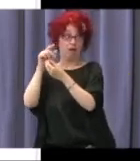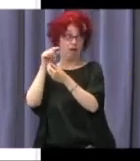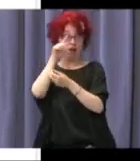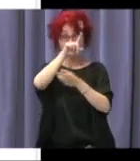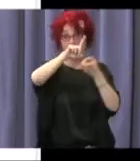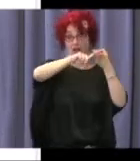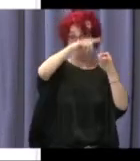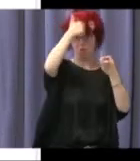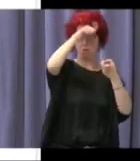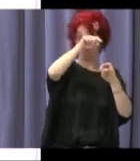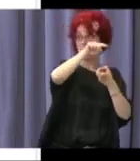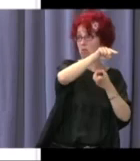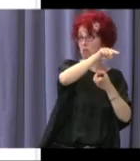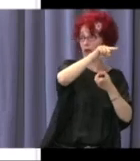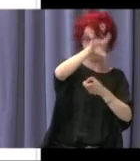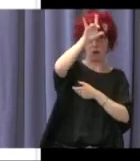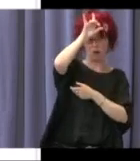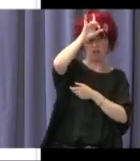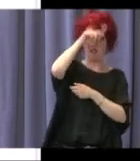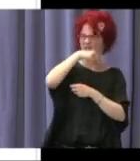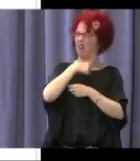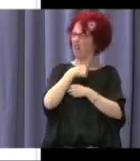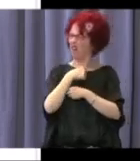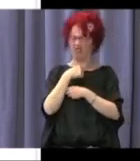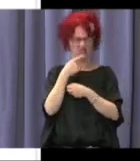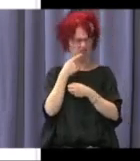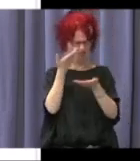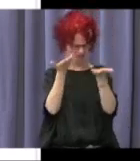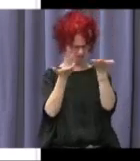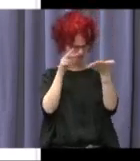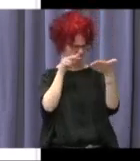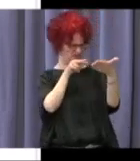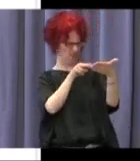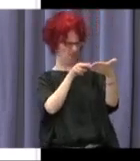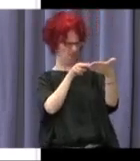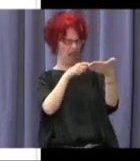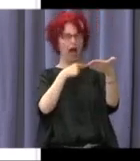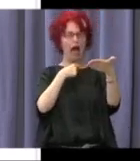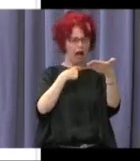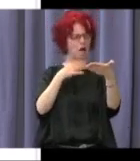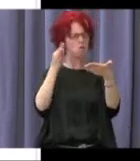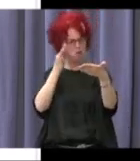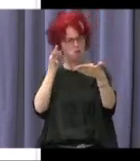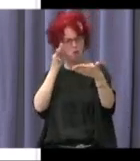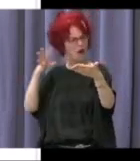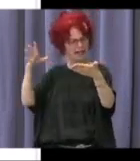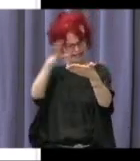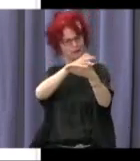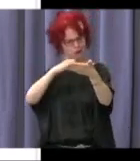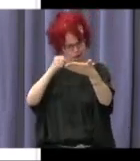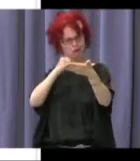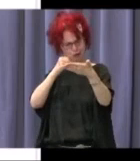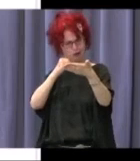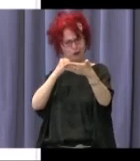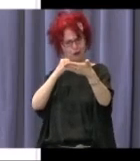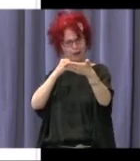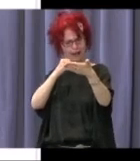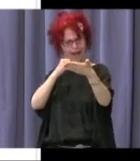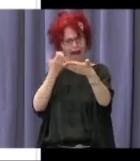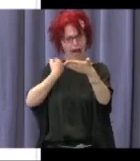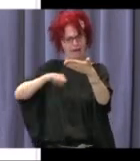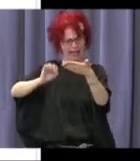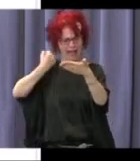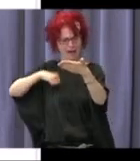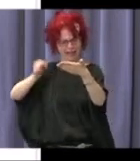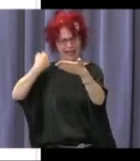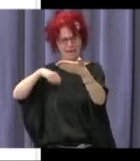Oye, fíjate, los maridos son más cornudos que las mujeres cuando ponen los cuernos. ¿Qué cosa? Esto tiene un sesgo de género increíble,